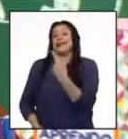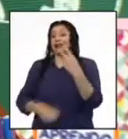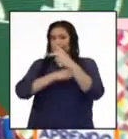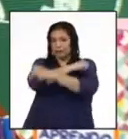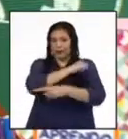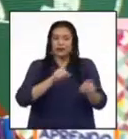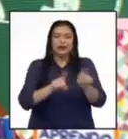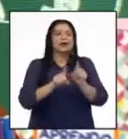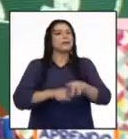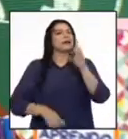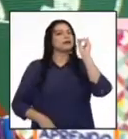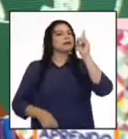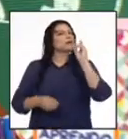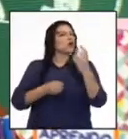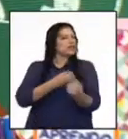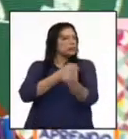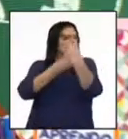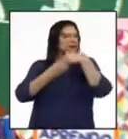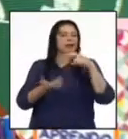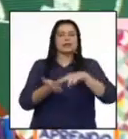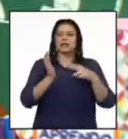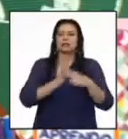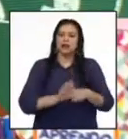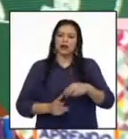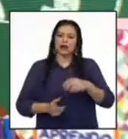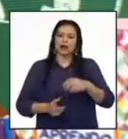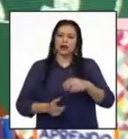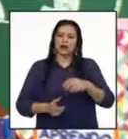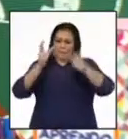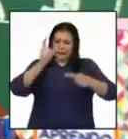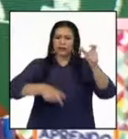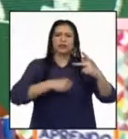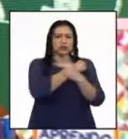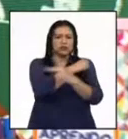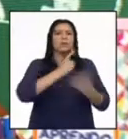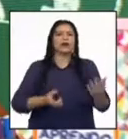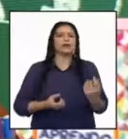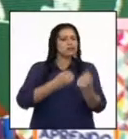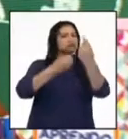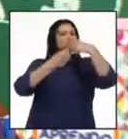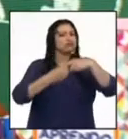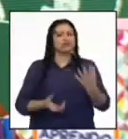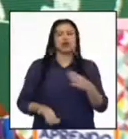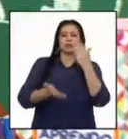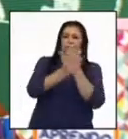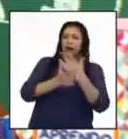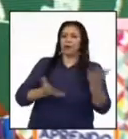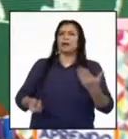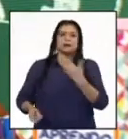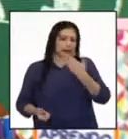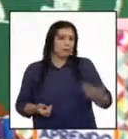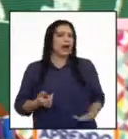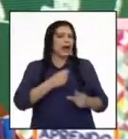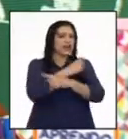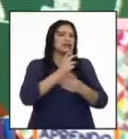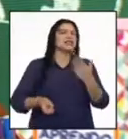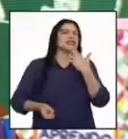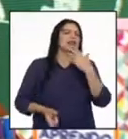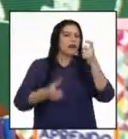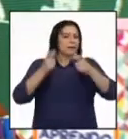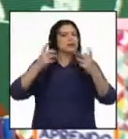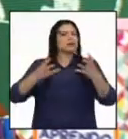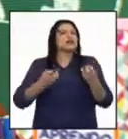existe la democracia participativa, que implica que los ciudadanos se incorporen a los asuntos públicos y suele ser fomentado por actores sociales que